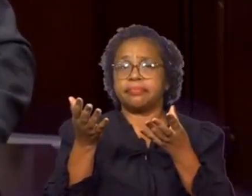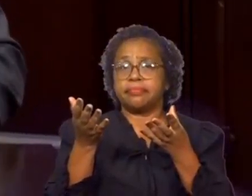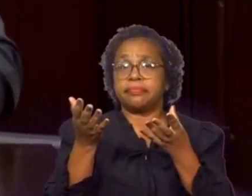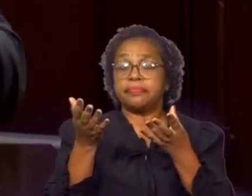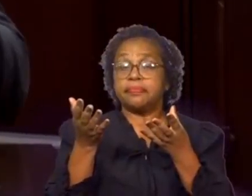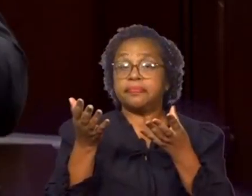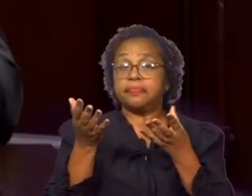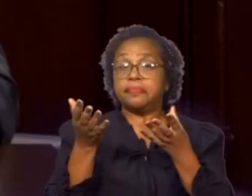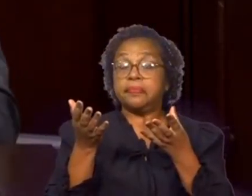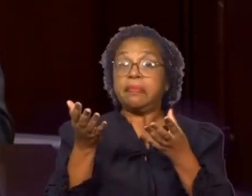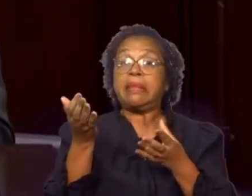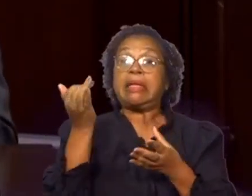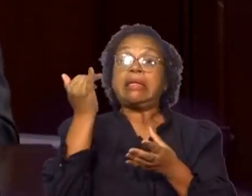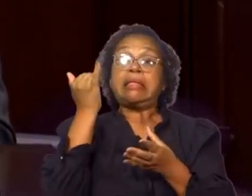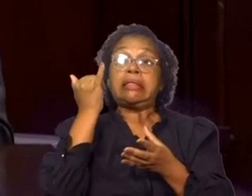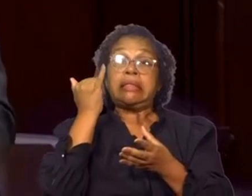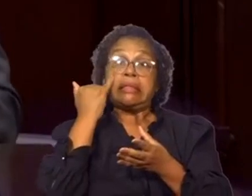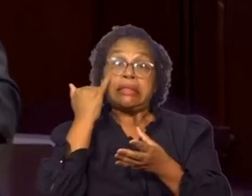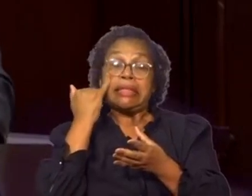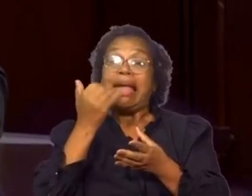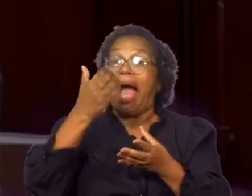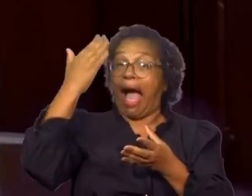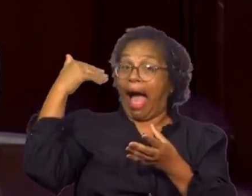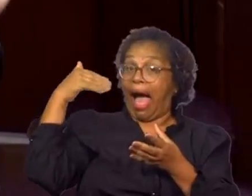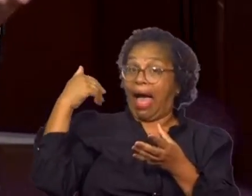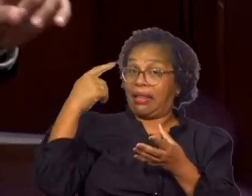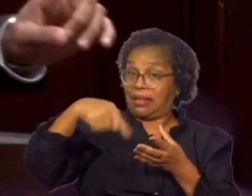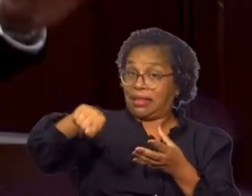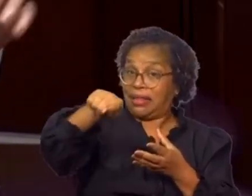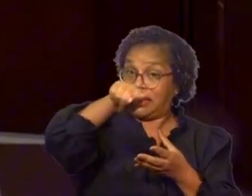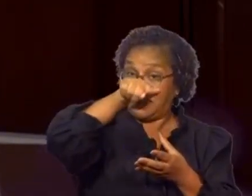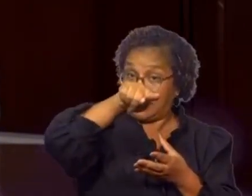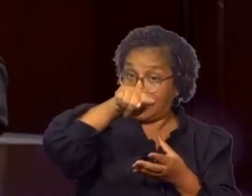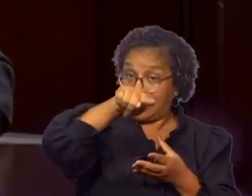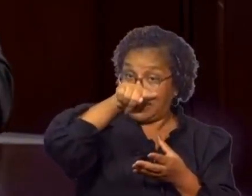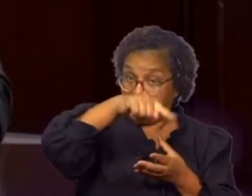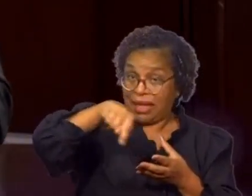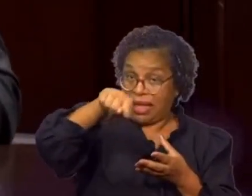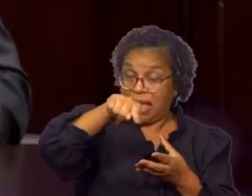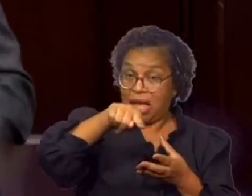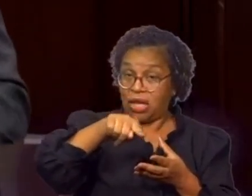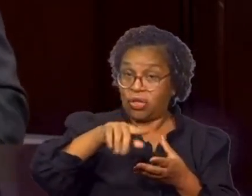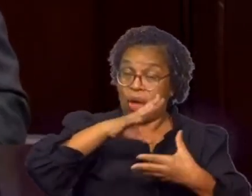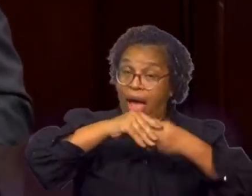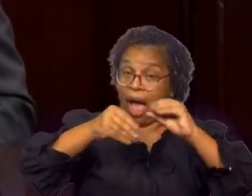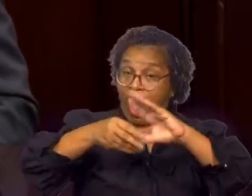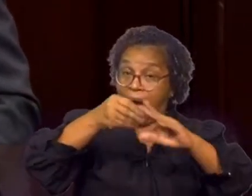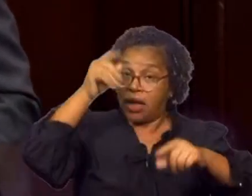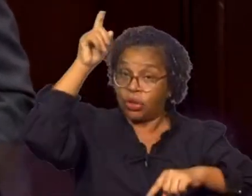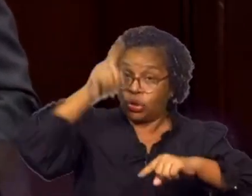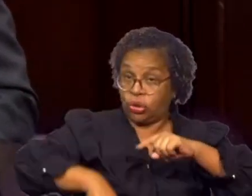si es cierto que no se le dejaba hablar en ese congreso anterior,